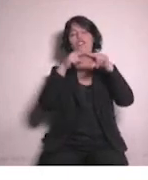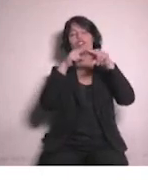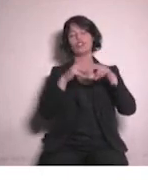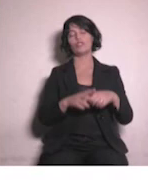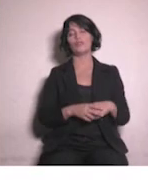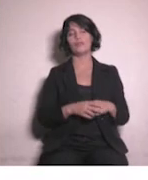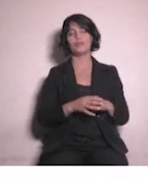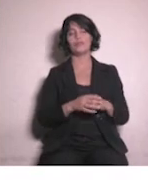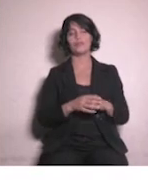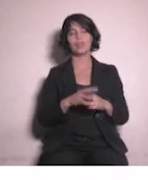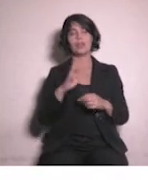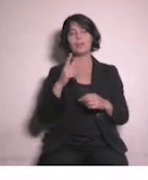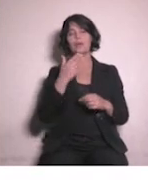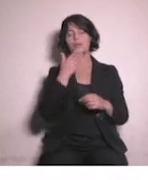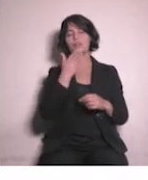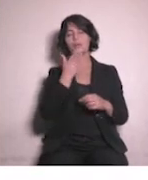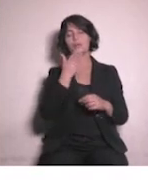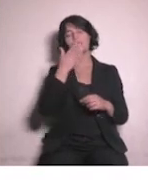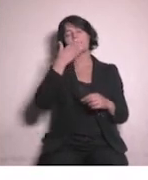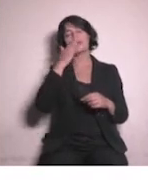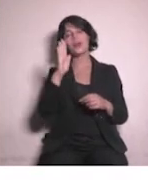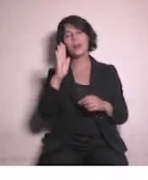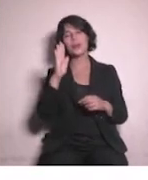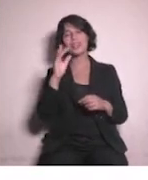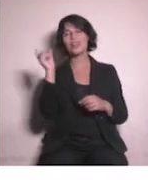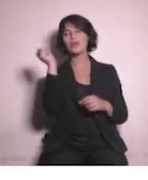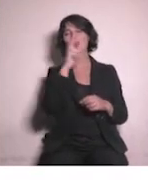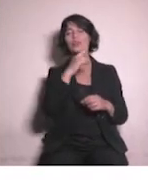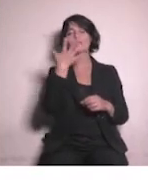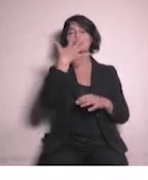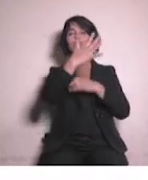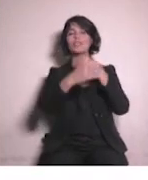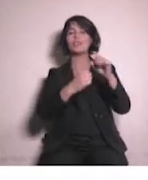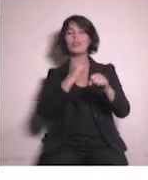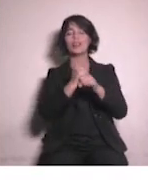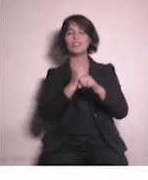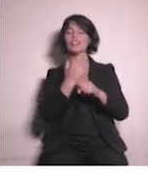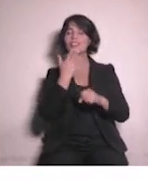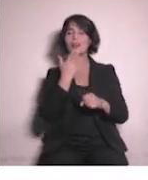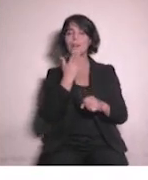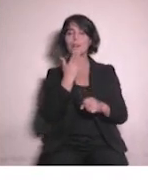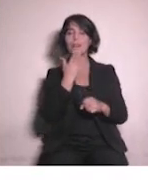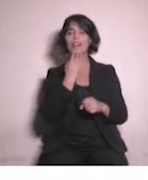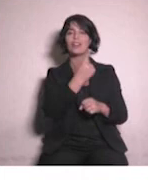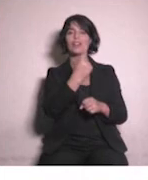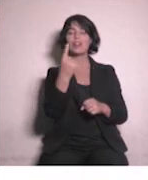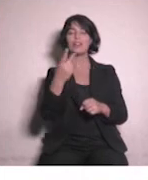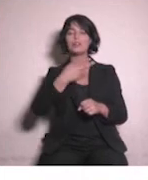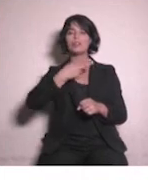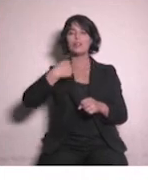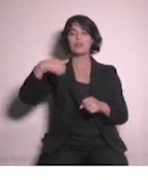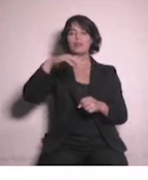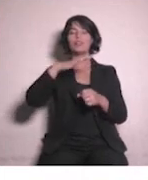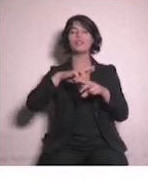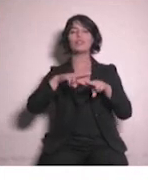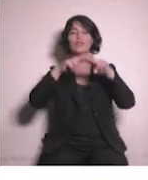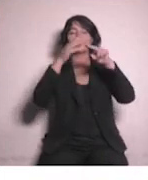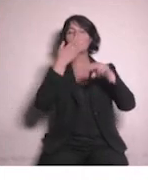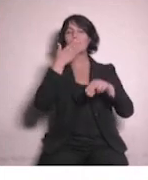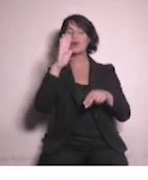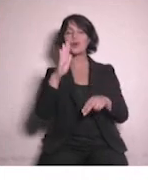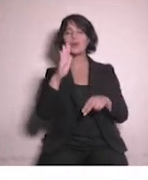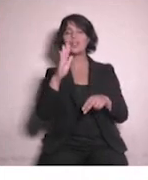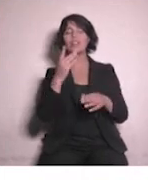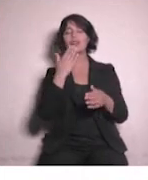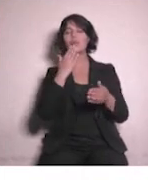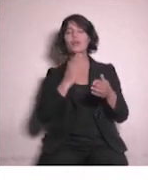Pero también fueron los mejores en los últimos 5 años y también cada uno de nuestros fondos son los mejores